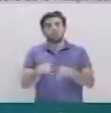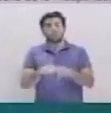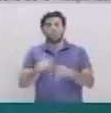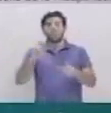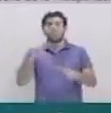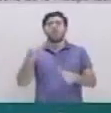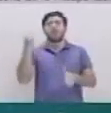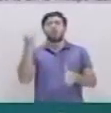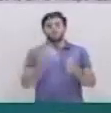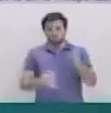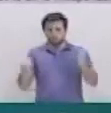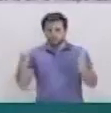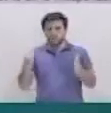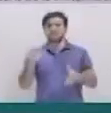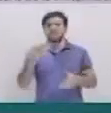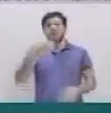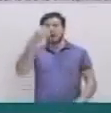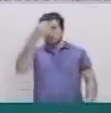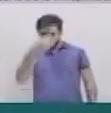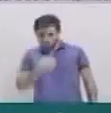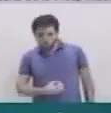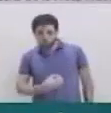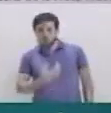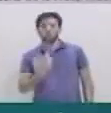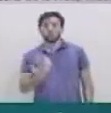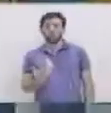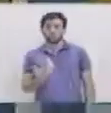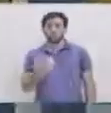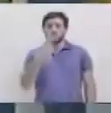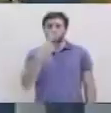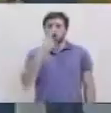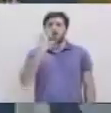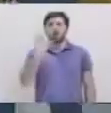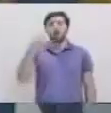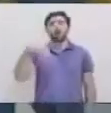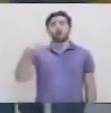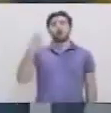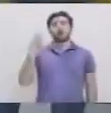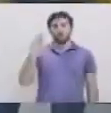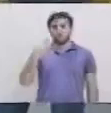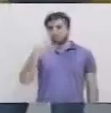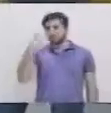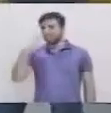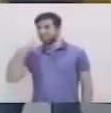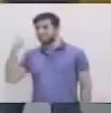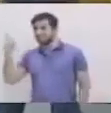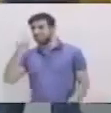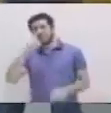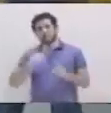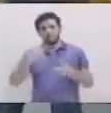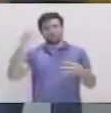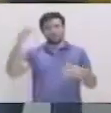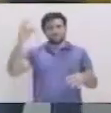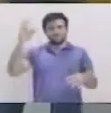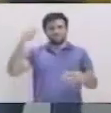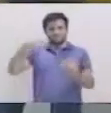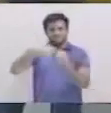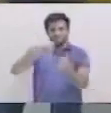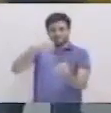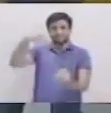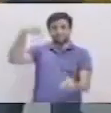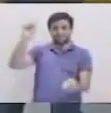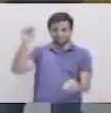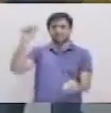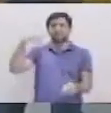Como justicia, honor. Muy bien. Y observas también que hay un pergamino. En el pergamino,